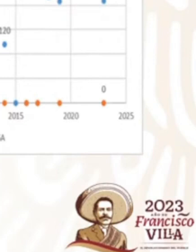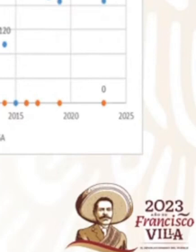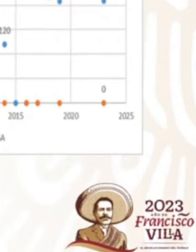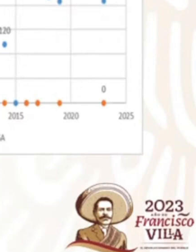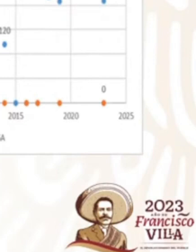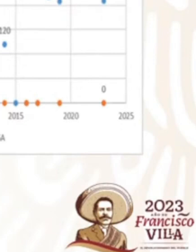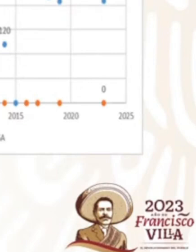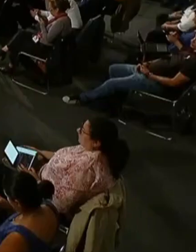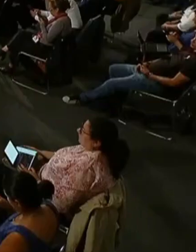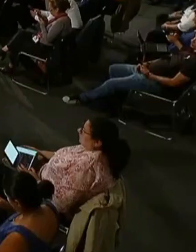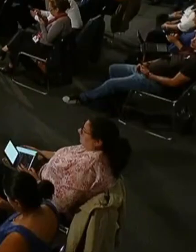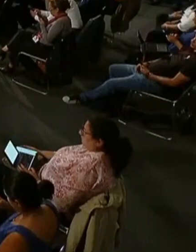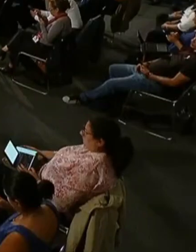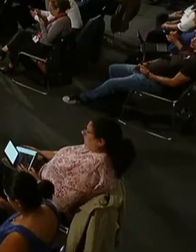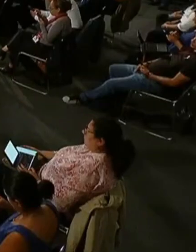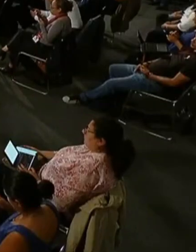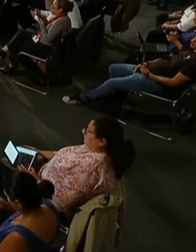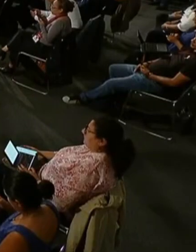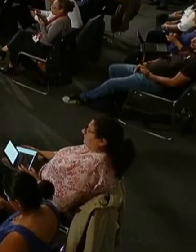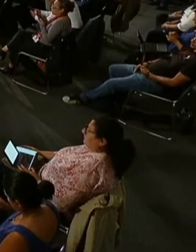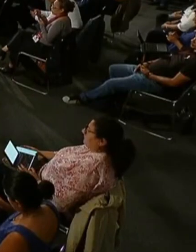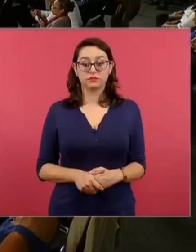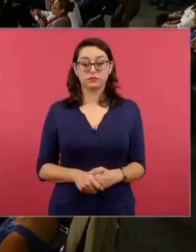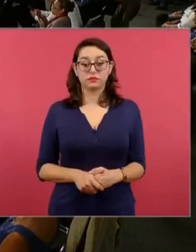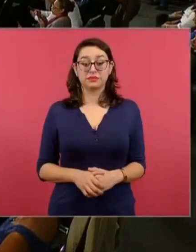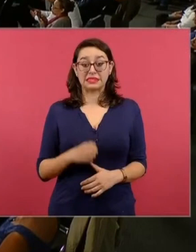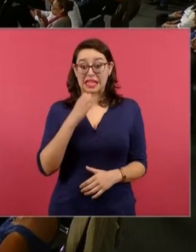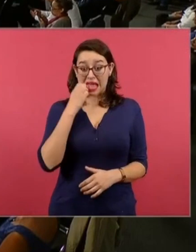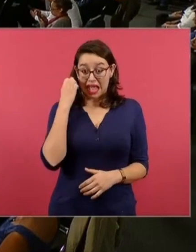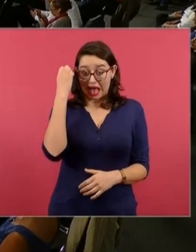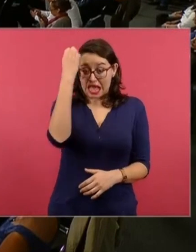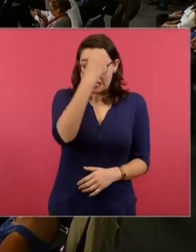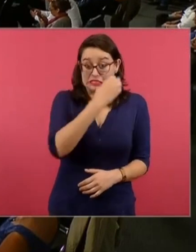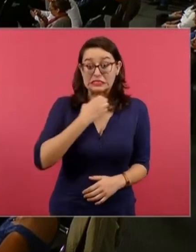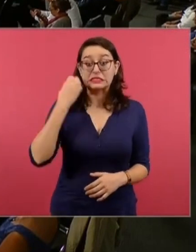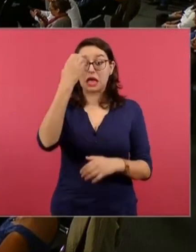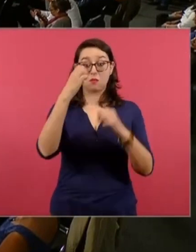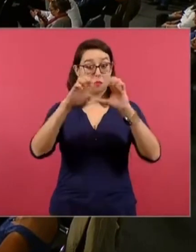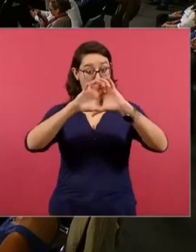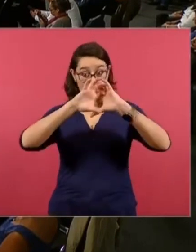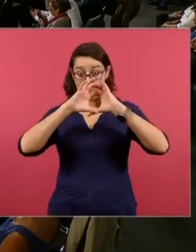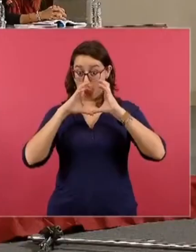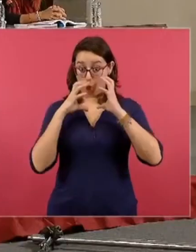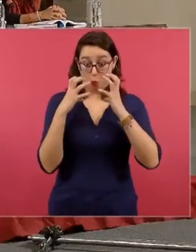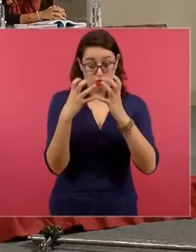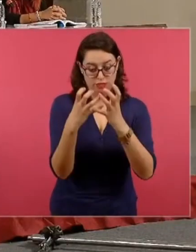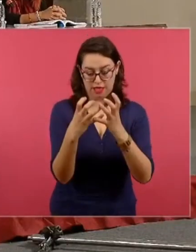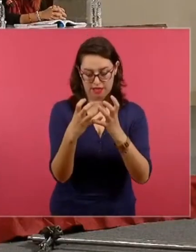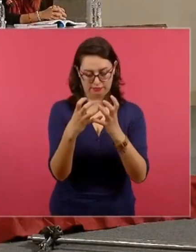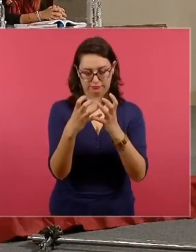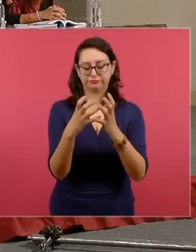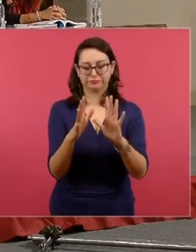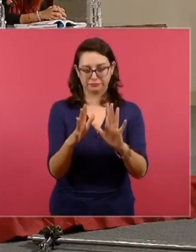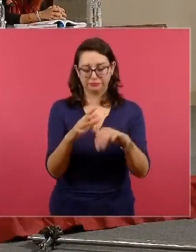un multiculturalismo. Y el pensar que un libro de texto que tuviera 210 páginas